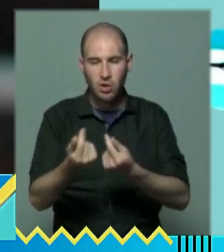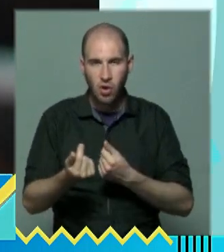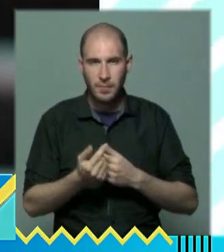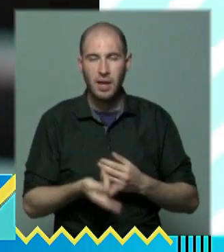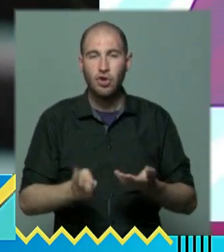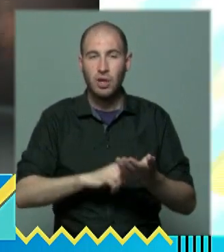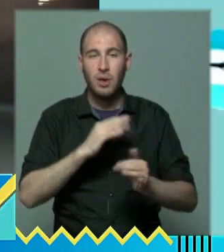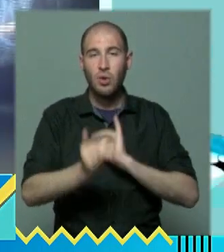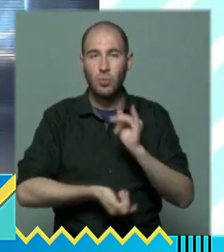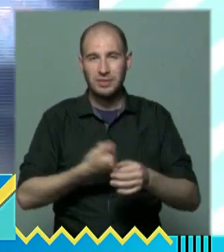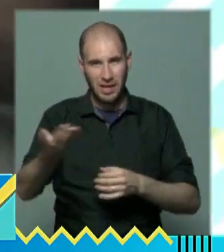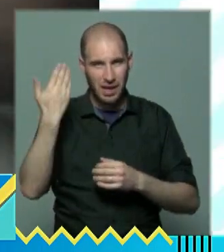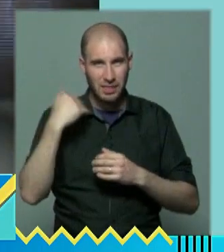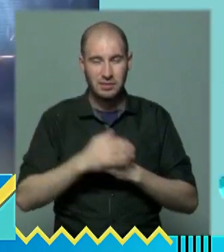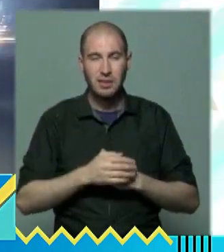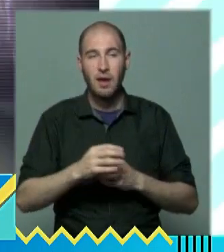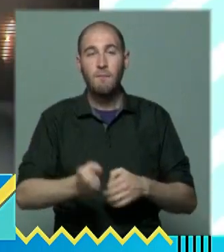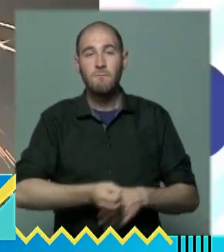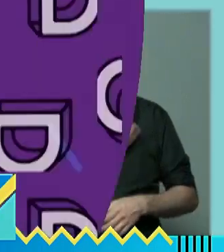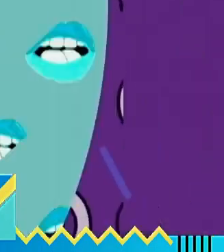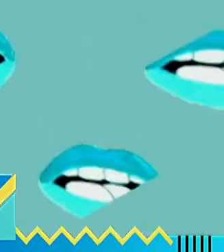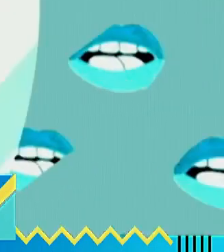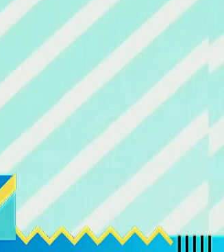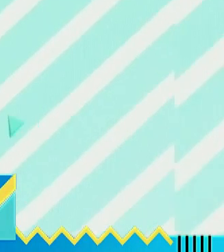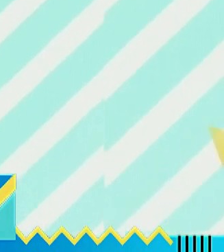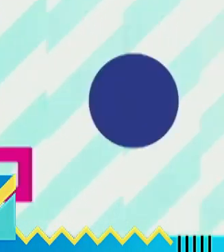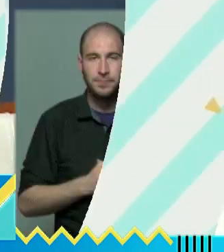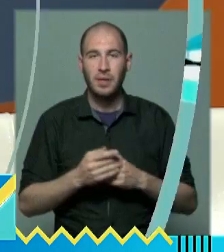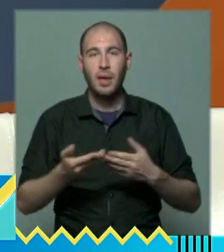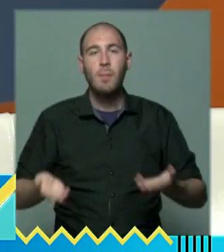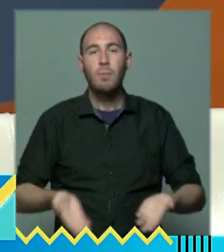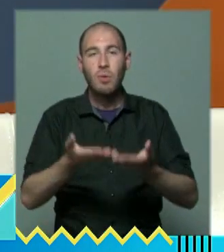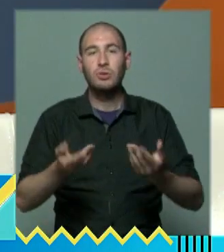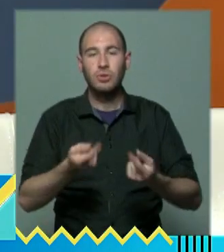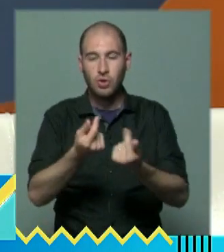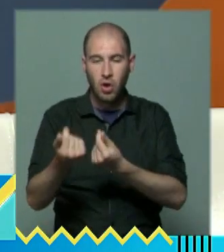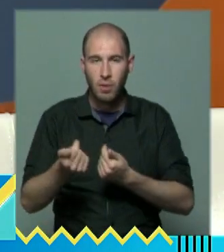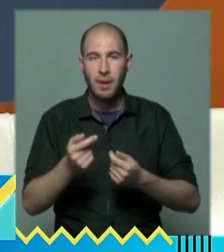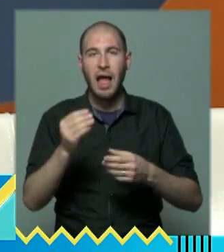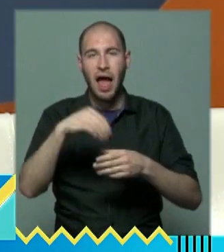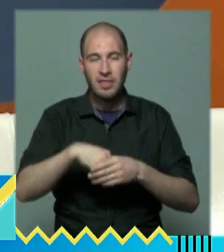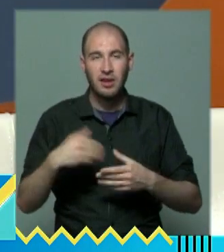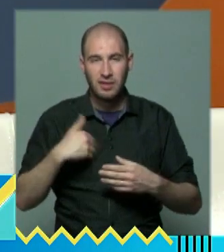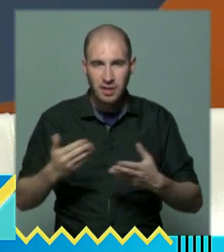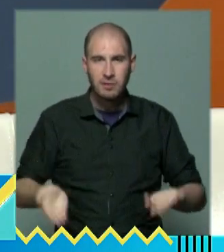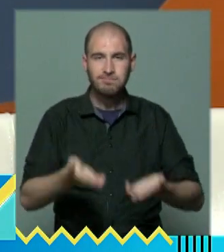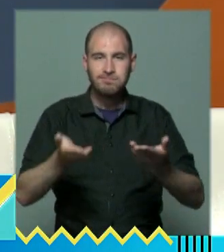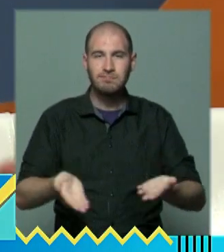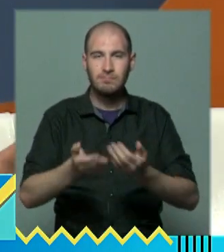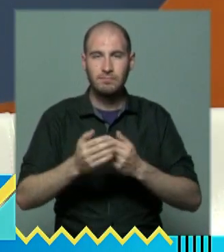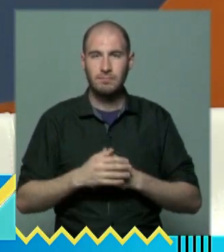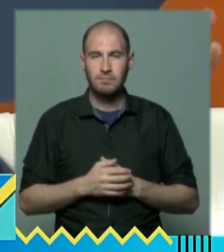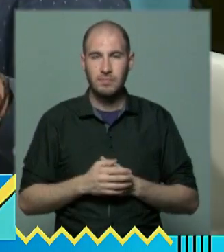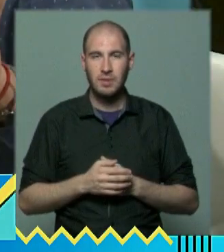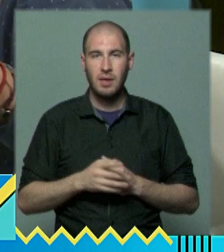vuelvo al planteo original, cuando hay una voluntad de consumo, de promocionar el consumo del mercado interno, de incentivarlo